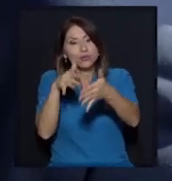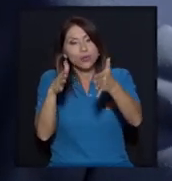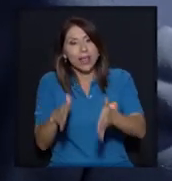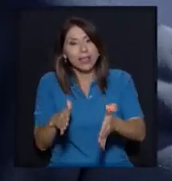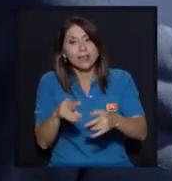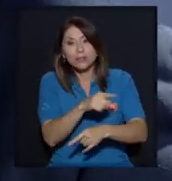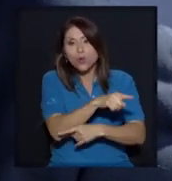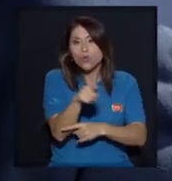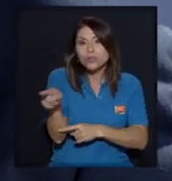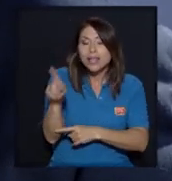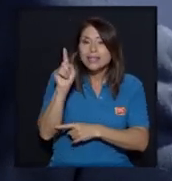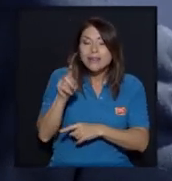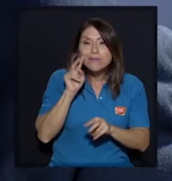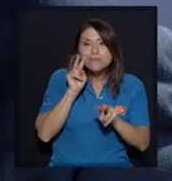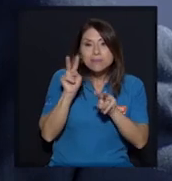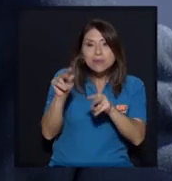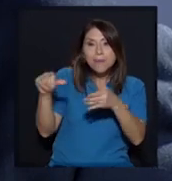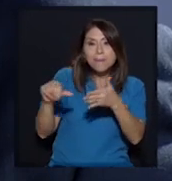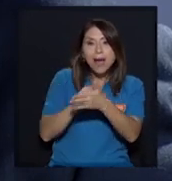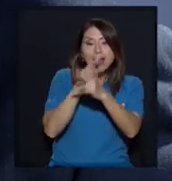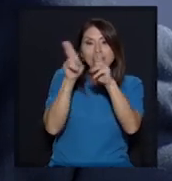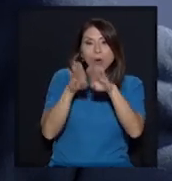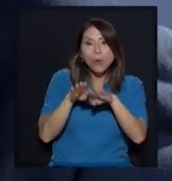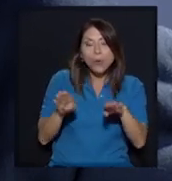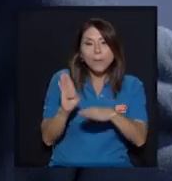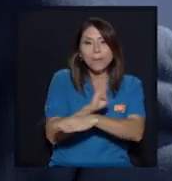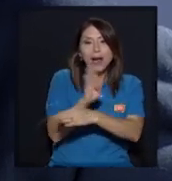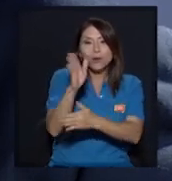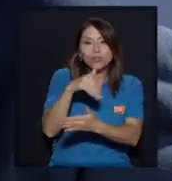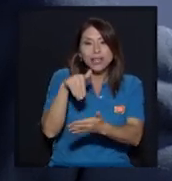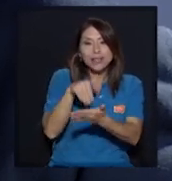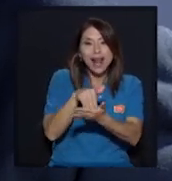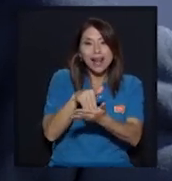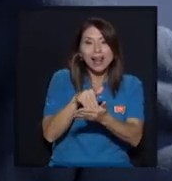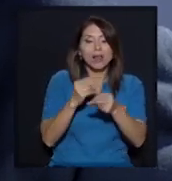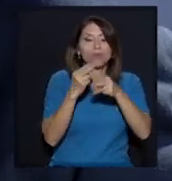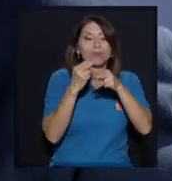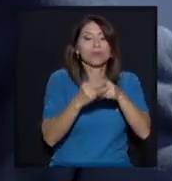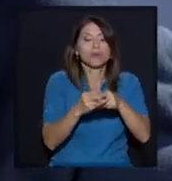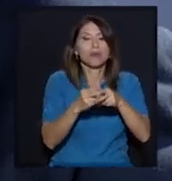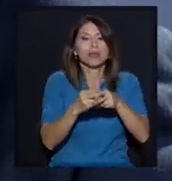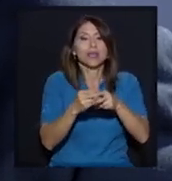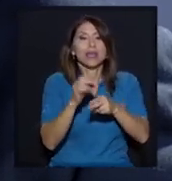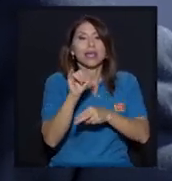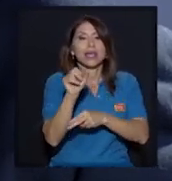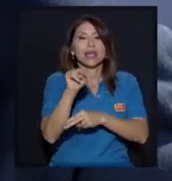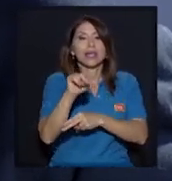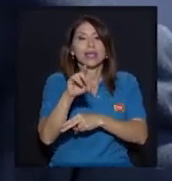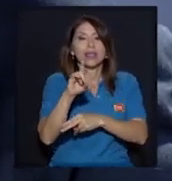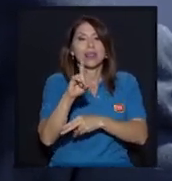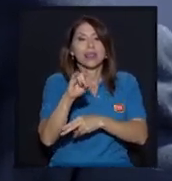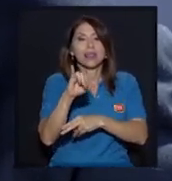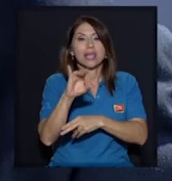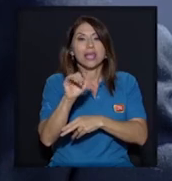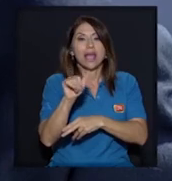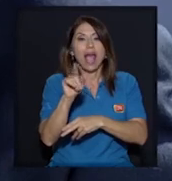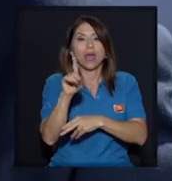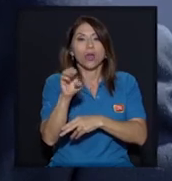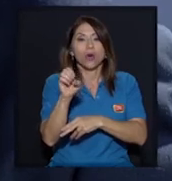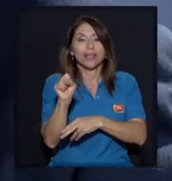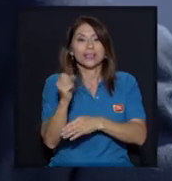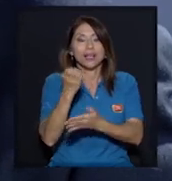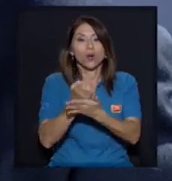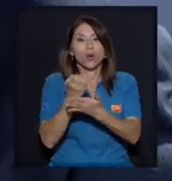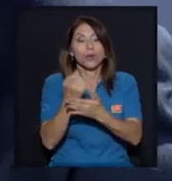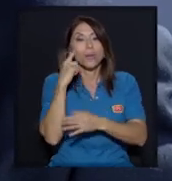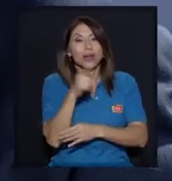un repaso ahí a la página del Banco Central, en el sitio de indicadores económicos, para que puedan ver con detenimiento todos los productos estadísticos que